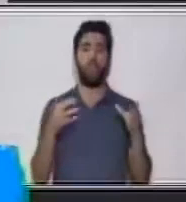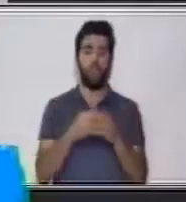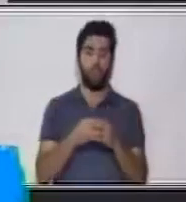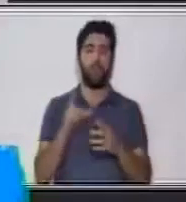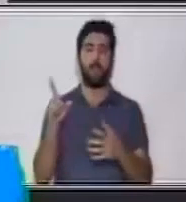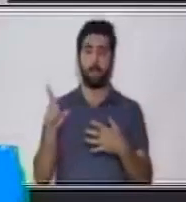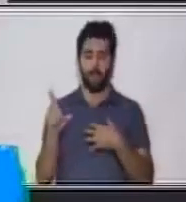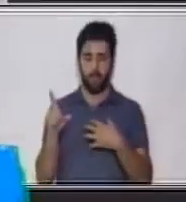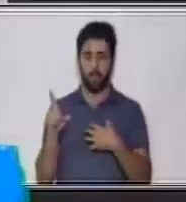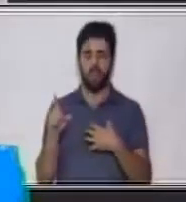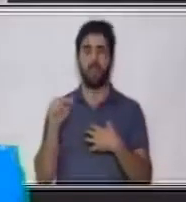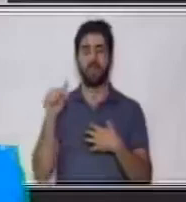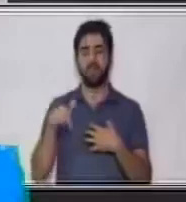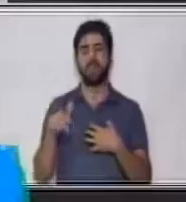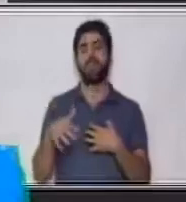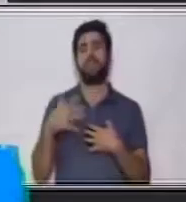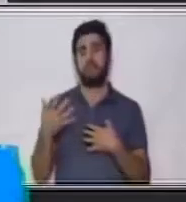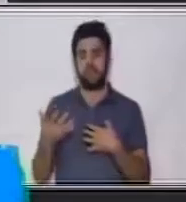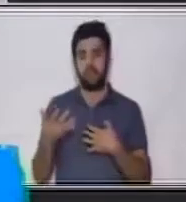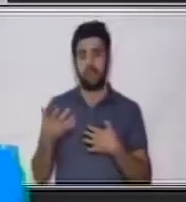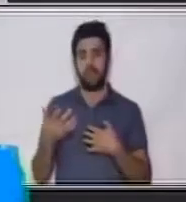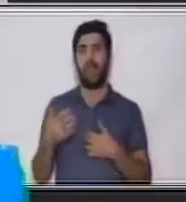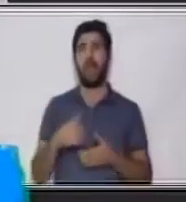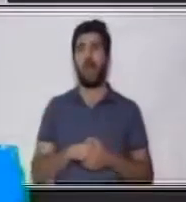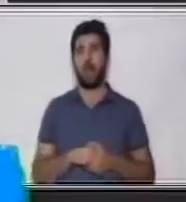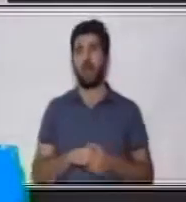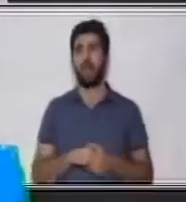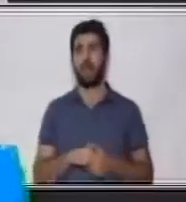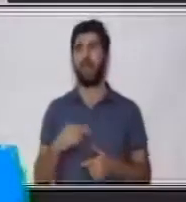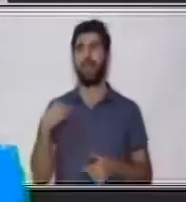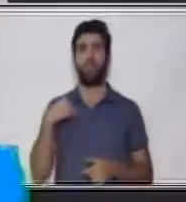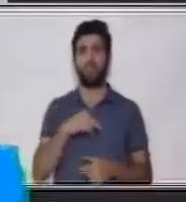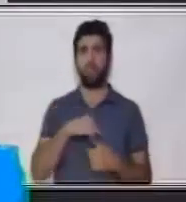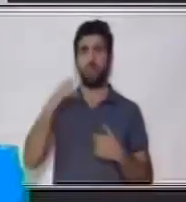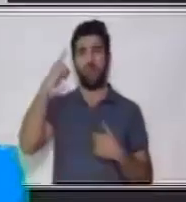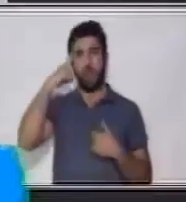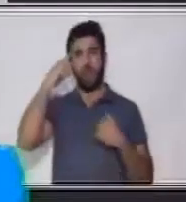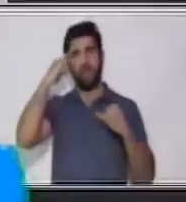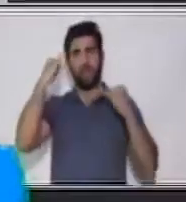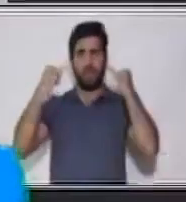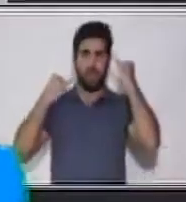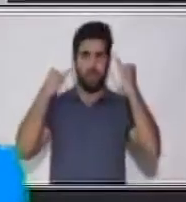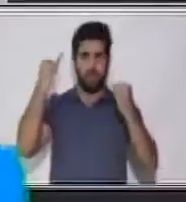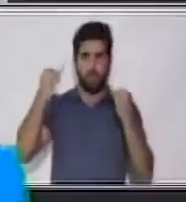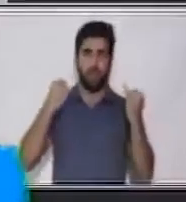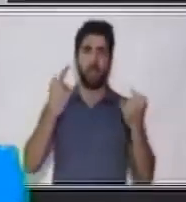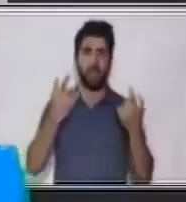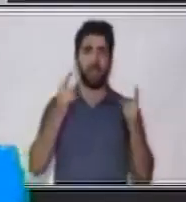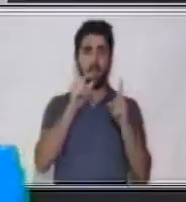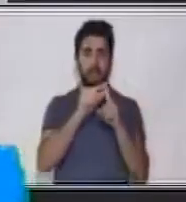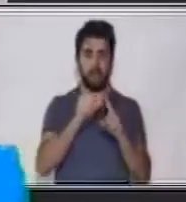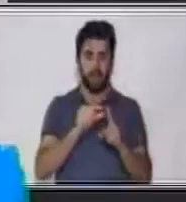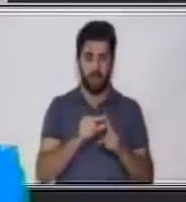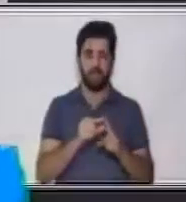y que eso nos lleva a generar familias de palabras.